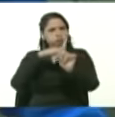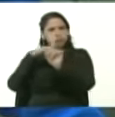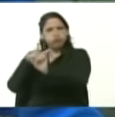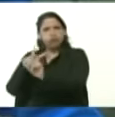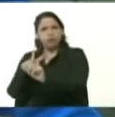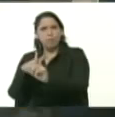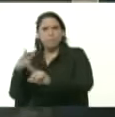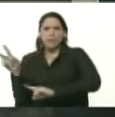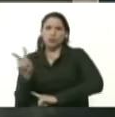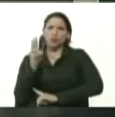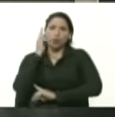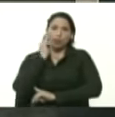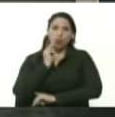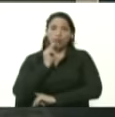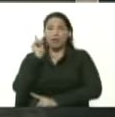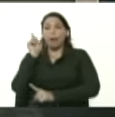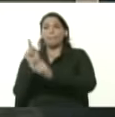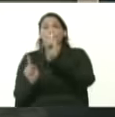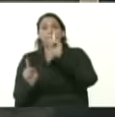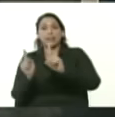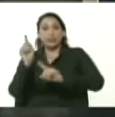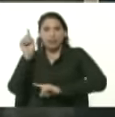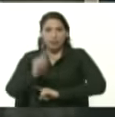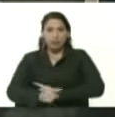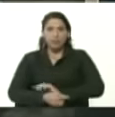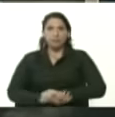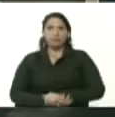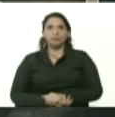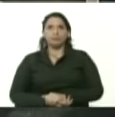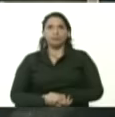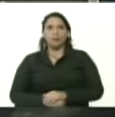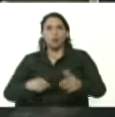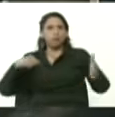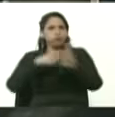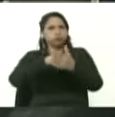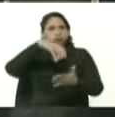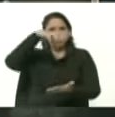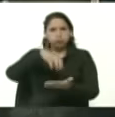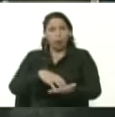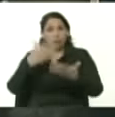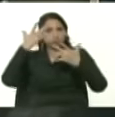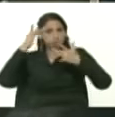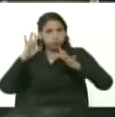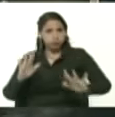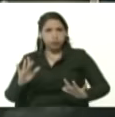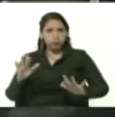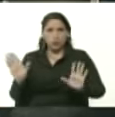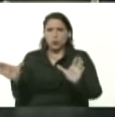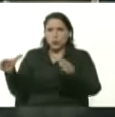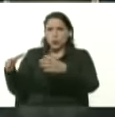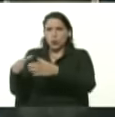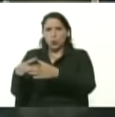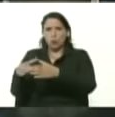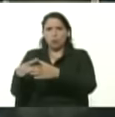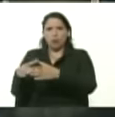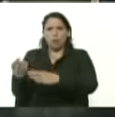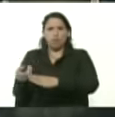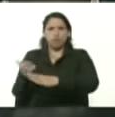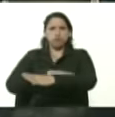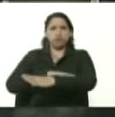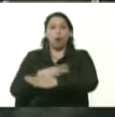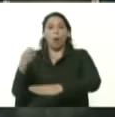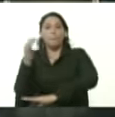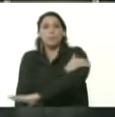bolivariana. Muy a pesar también de los golpes de Estado intentados por sectores extremistas de la